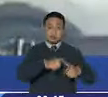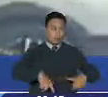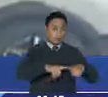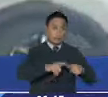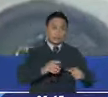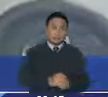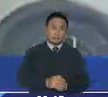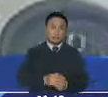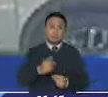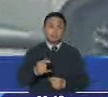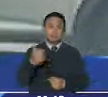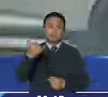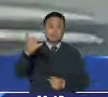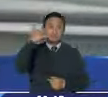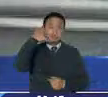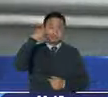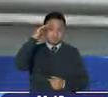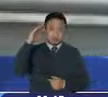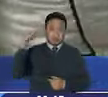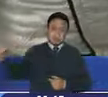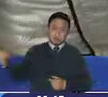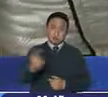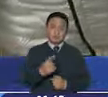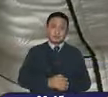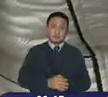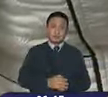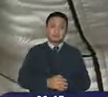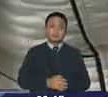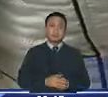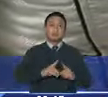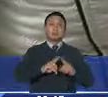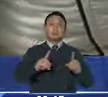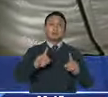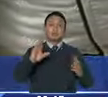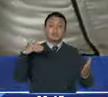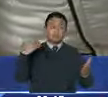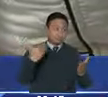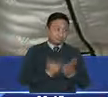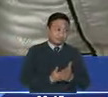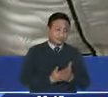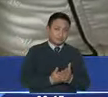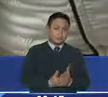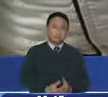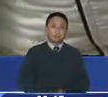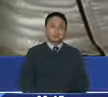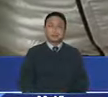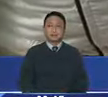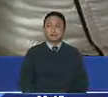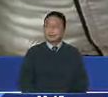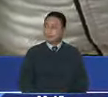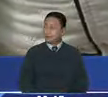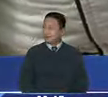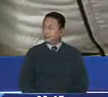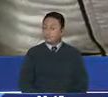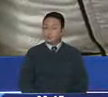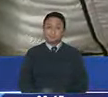comercial, llamaron inmediatamente a la policía. Pero la policía no llega en el momento que nosotros